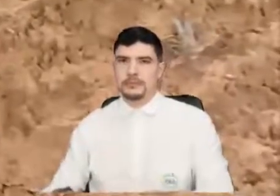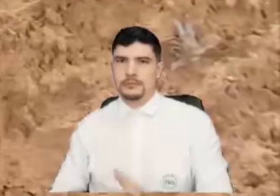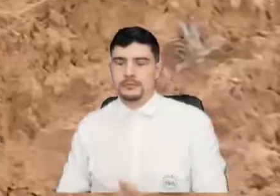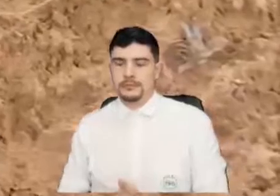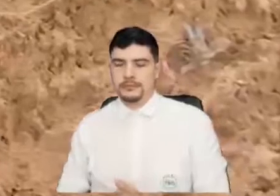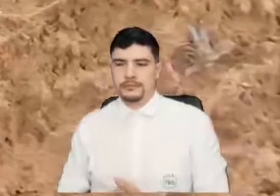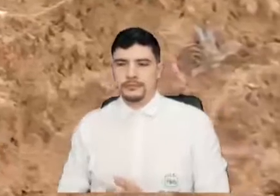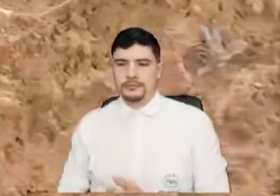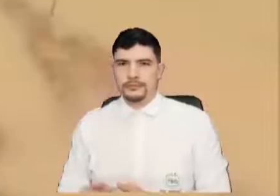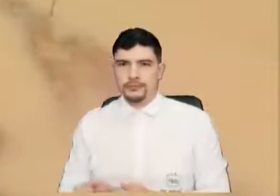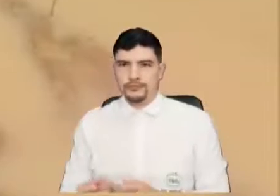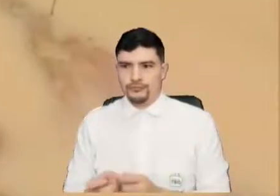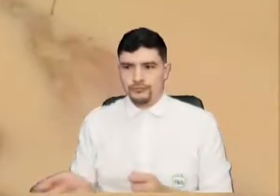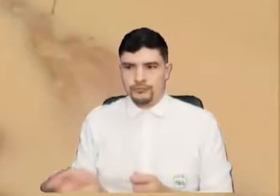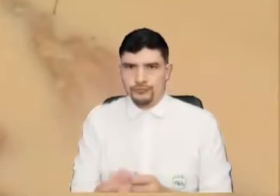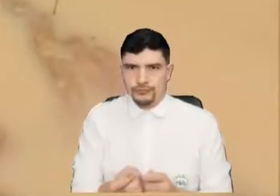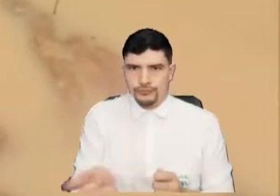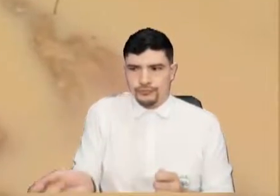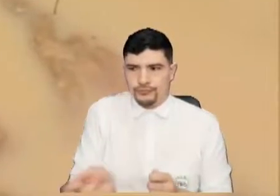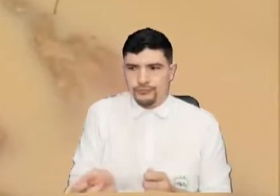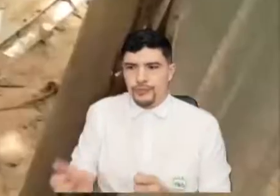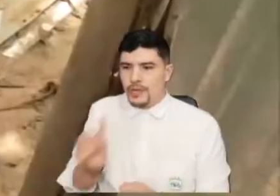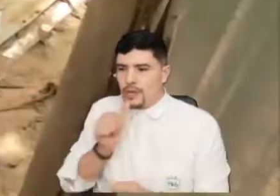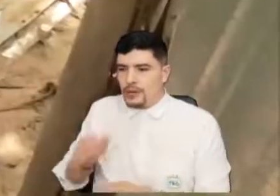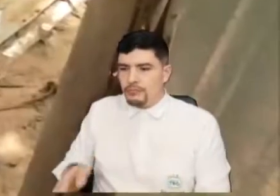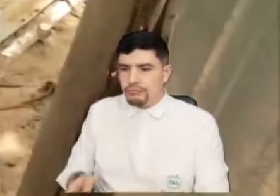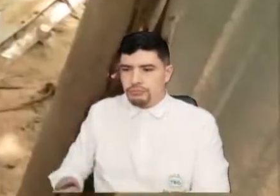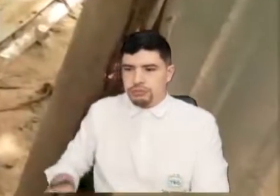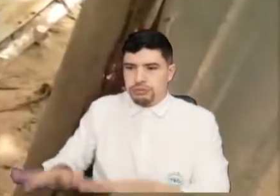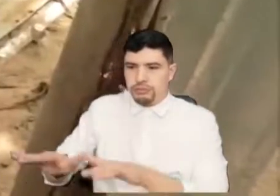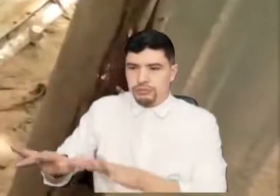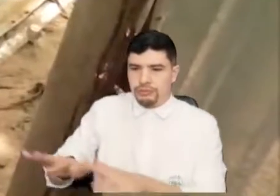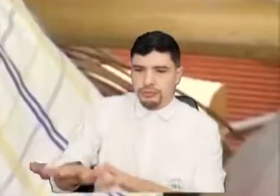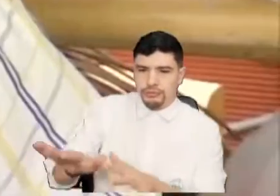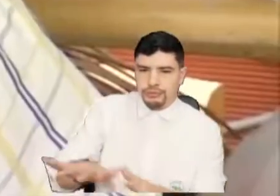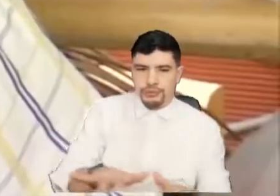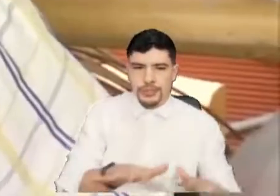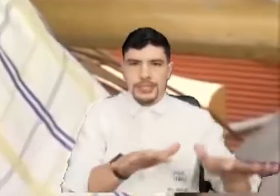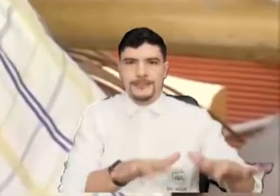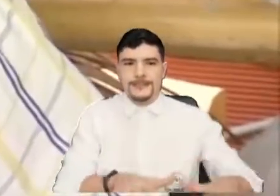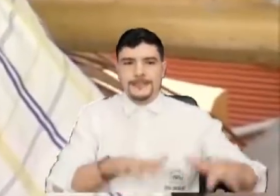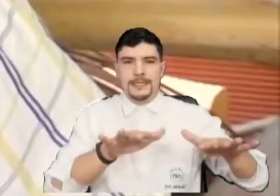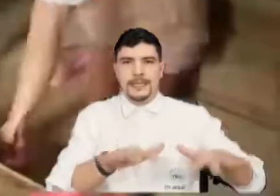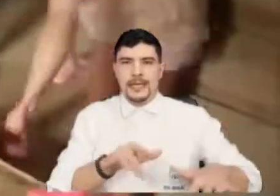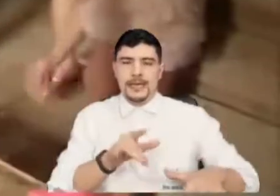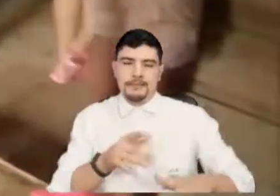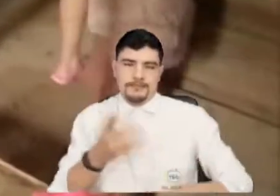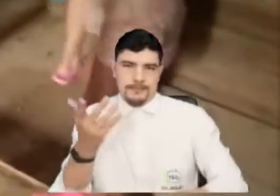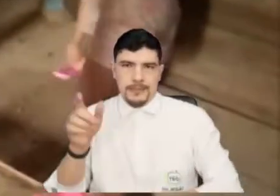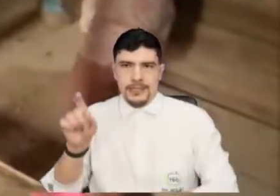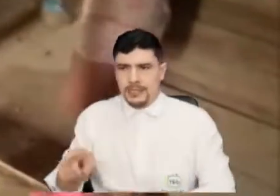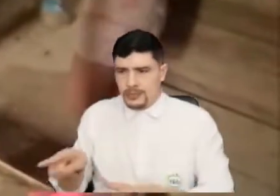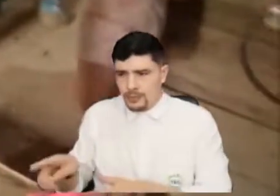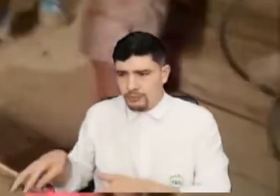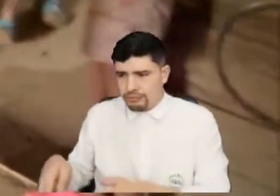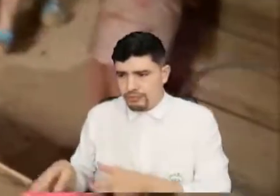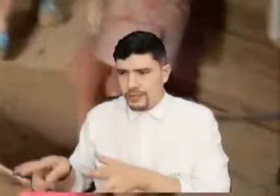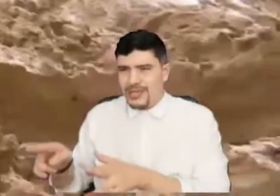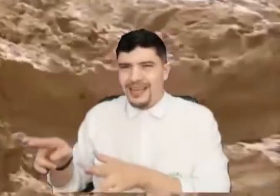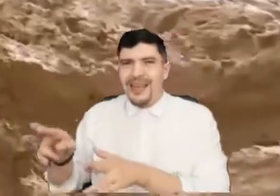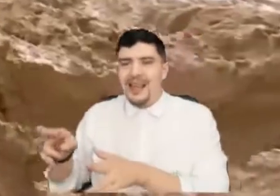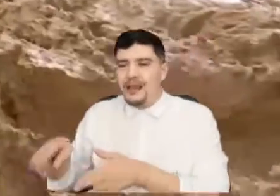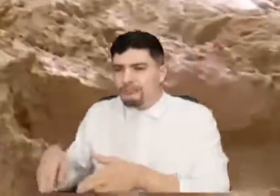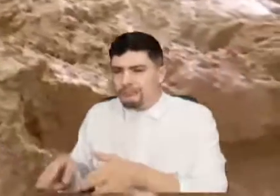llueve mucho se rebosa y se sale y inunda todo esto. Entonces necesitamos, por ejemplo, canalización de ese caño. Así como Gustavo, más de